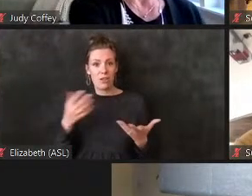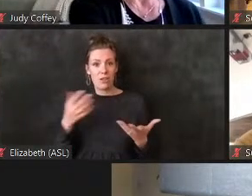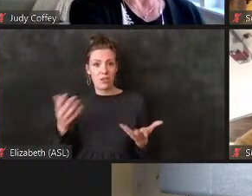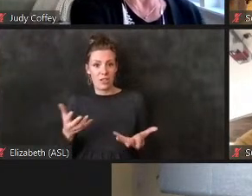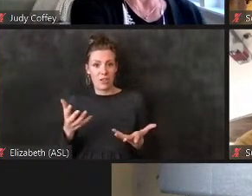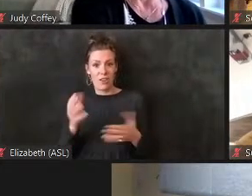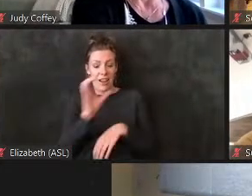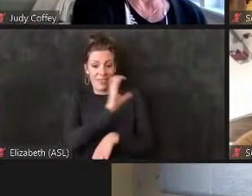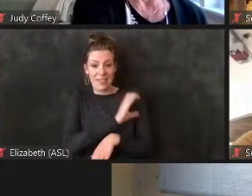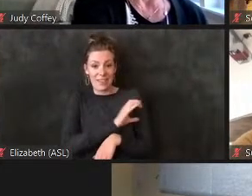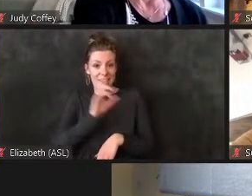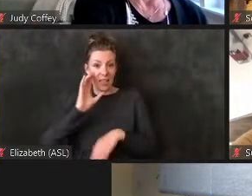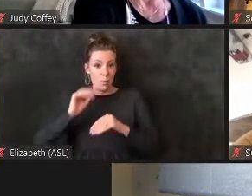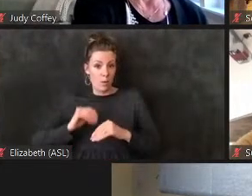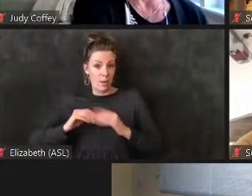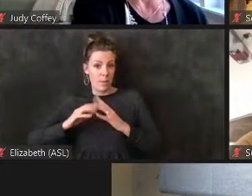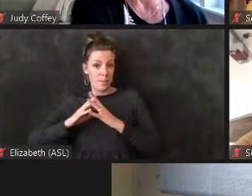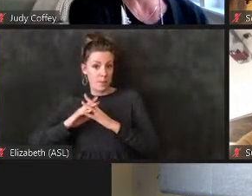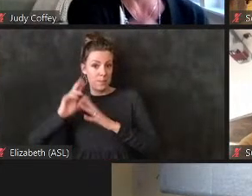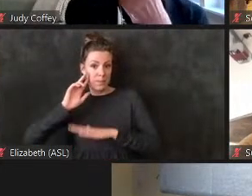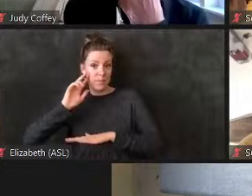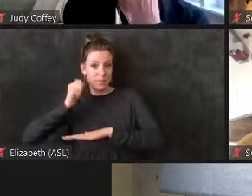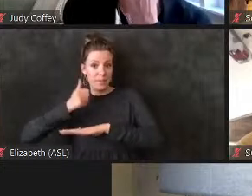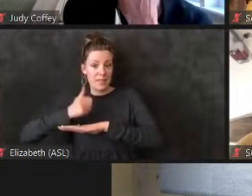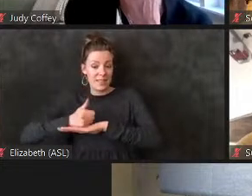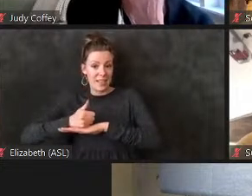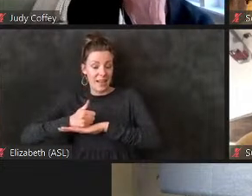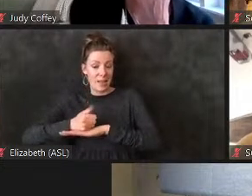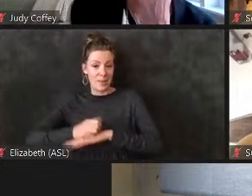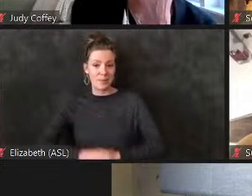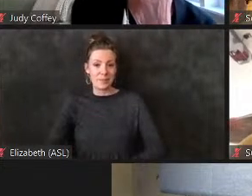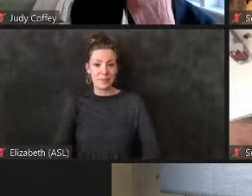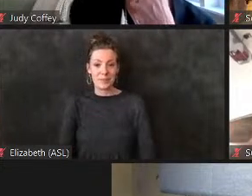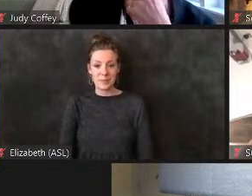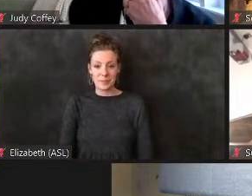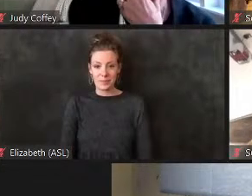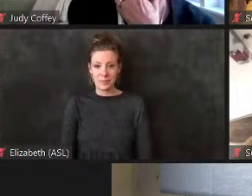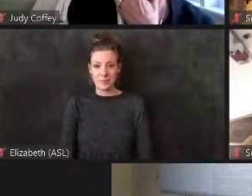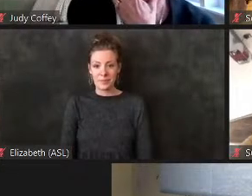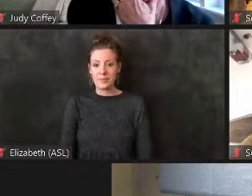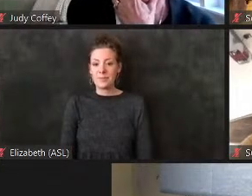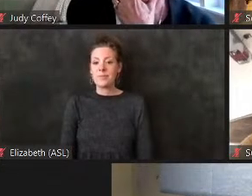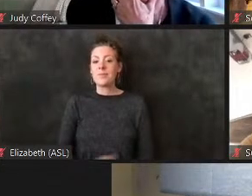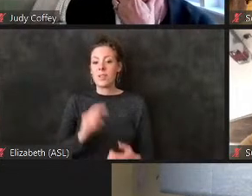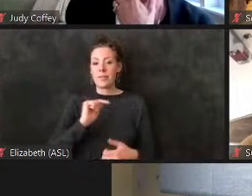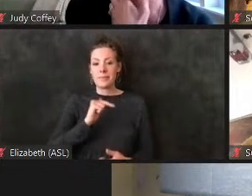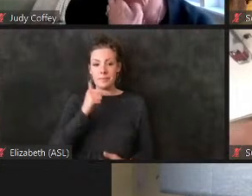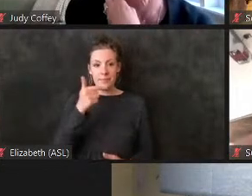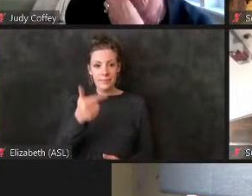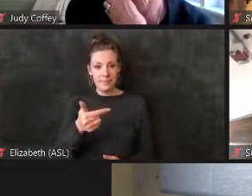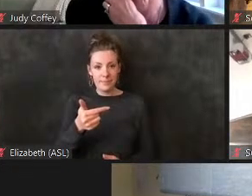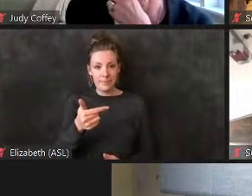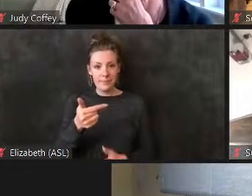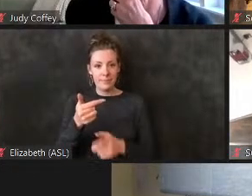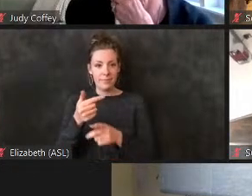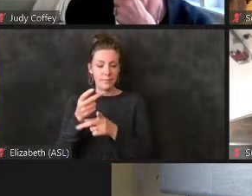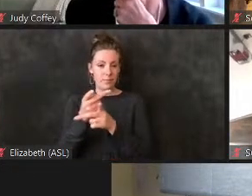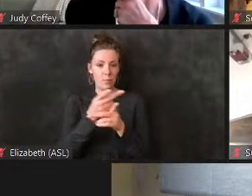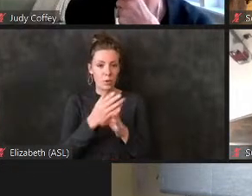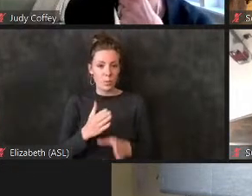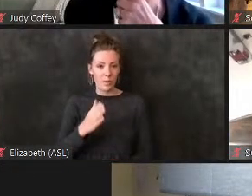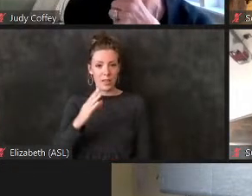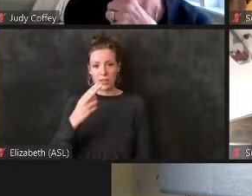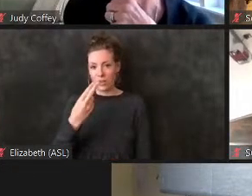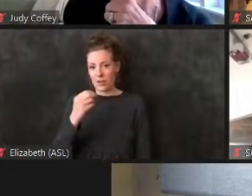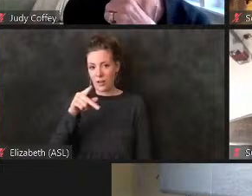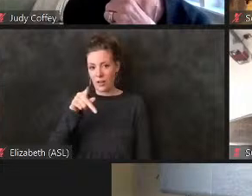tener voluntarios que en nuestras clínicas que vamos a estar anunciando en el futuro. Ahorita se lo